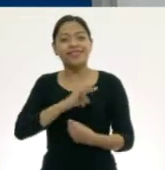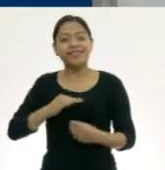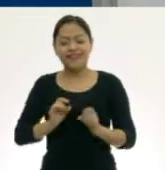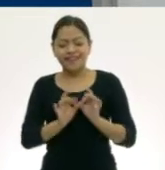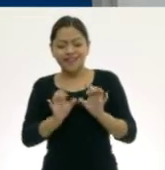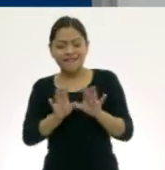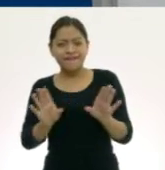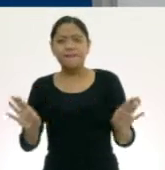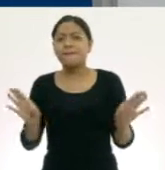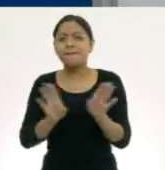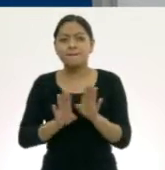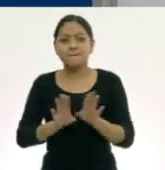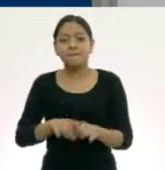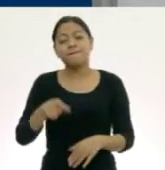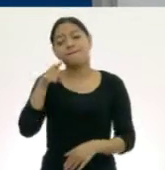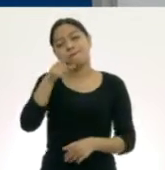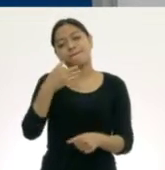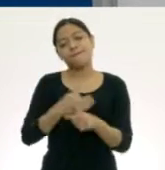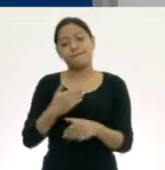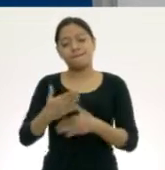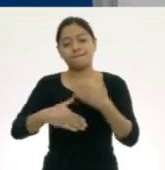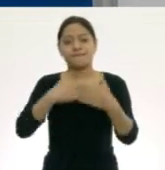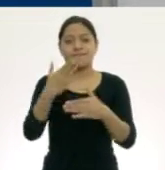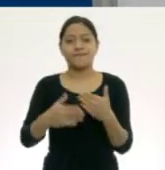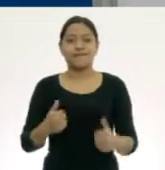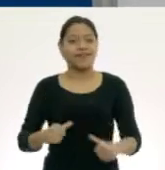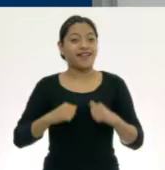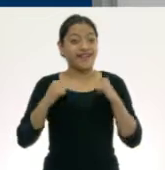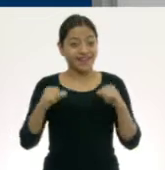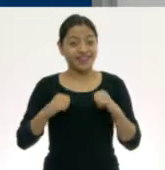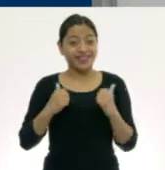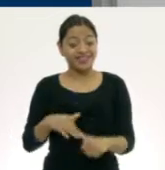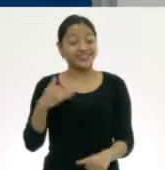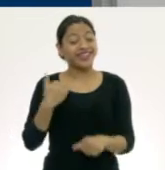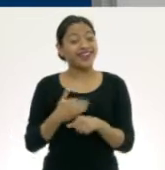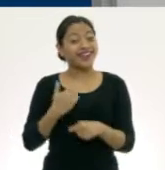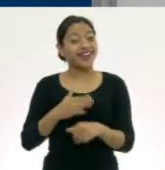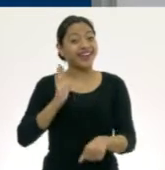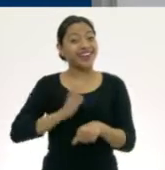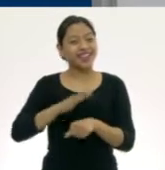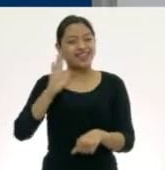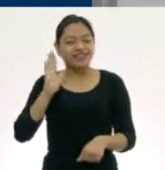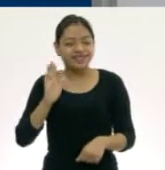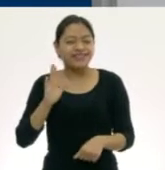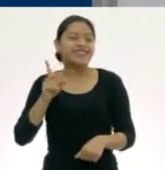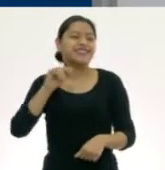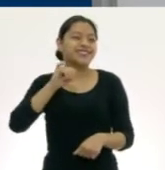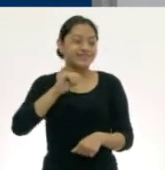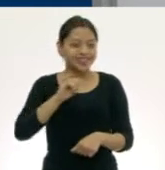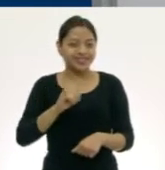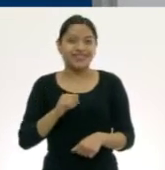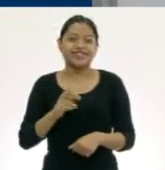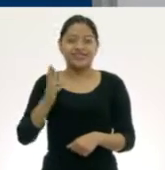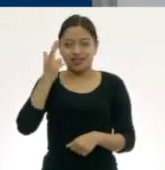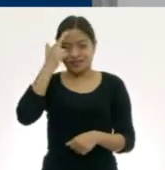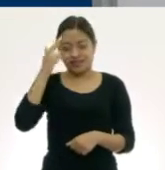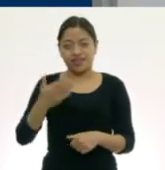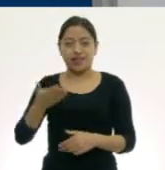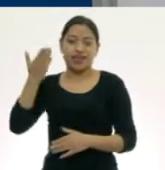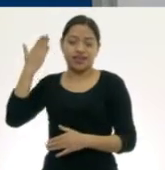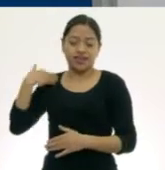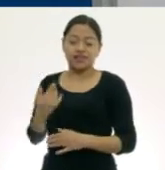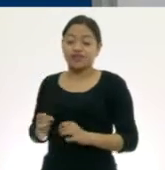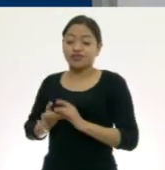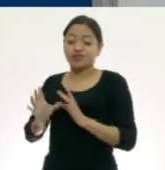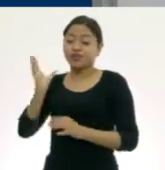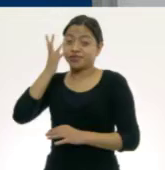ahorita entrando a una etapa de la adolescencia en que todavía tienes mucho también de niño o niña, pero es bonito recordar esos